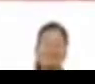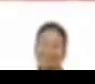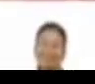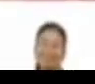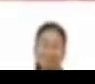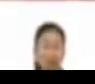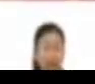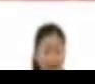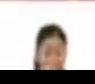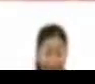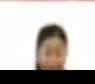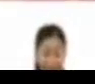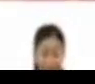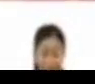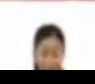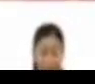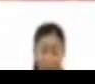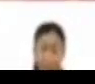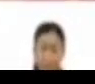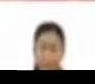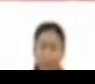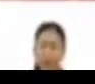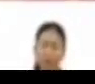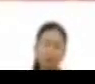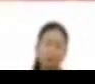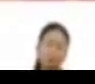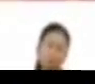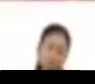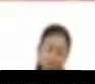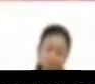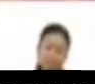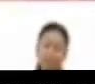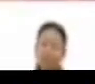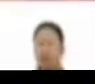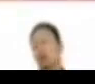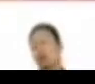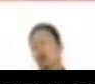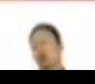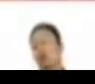gente es solidaria, generosa.